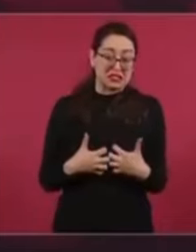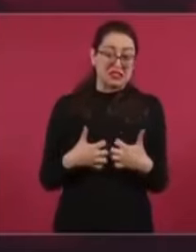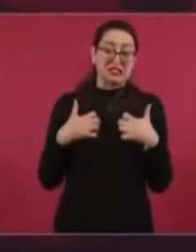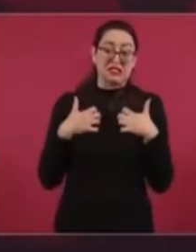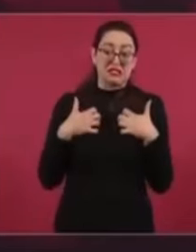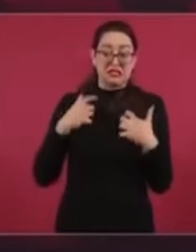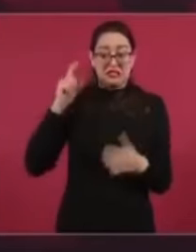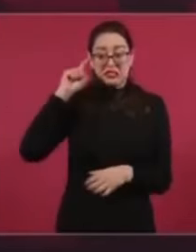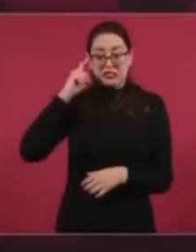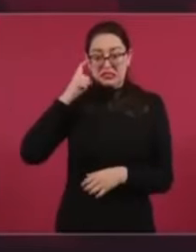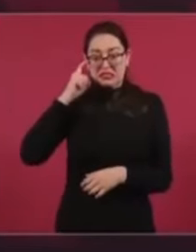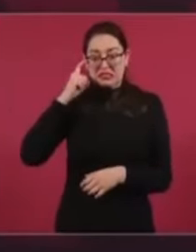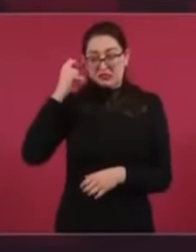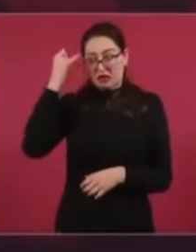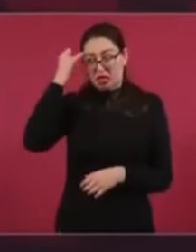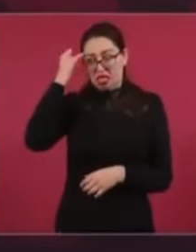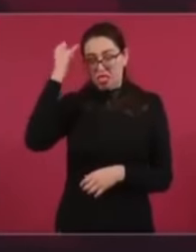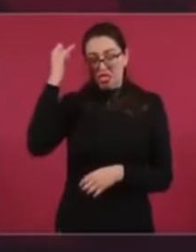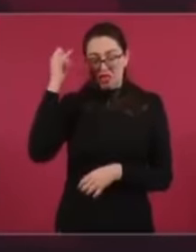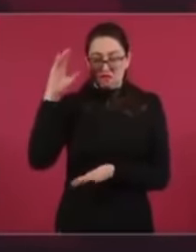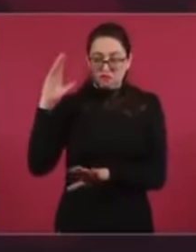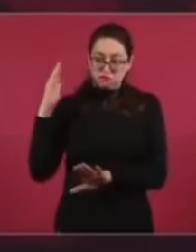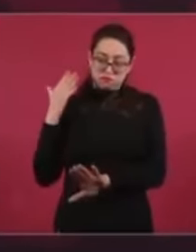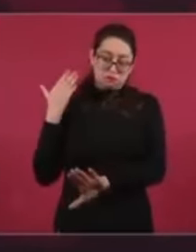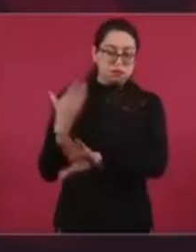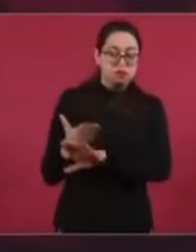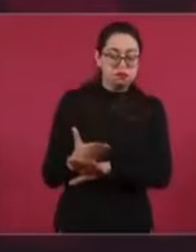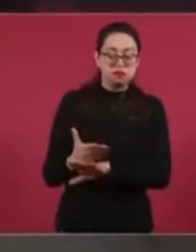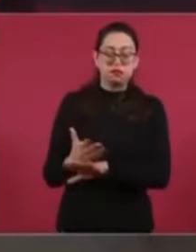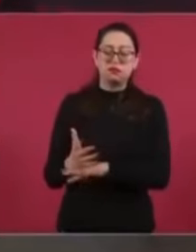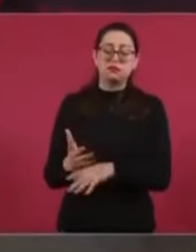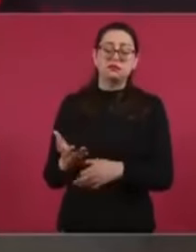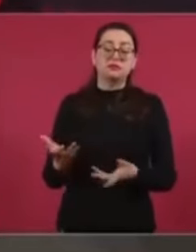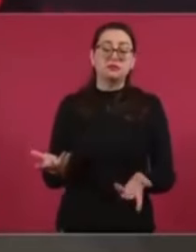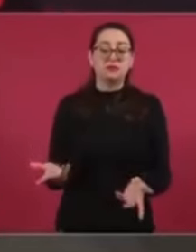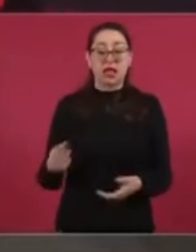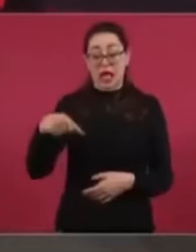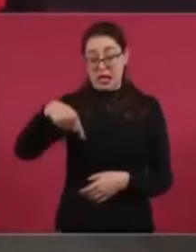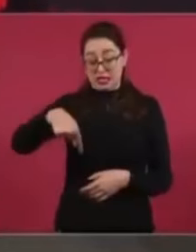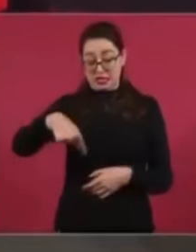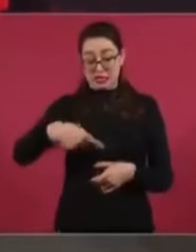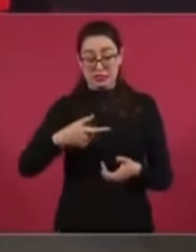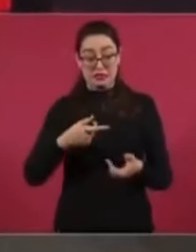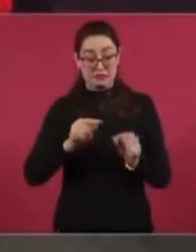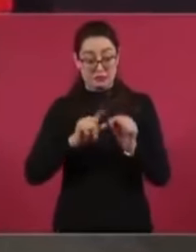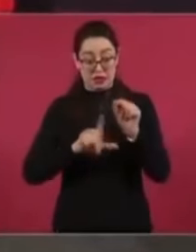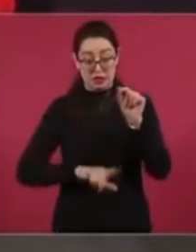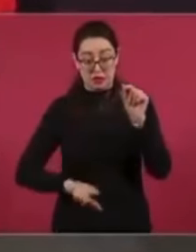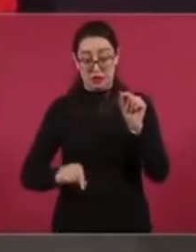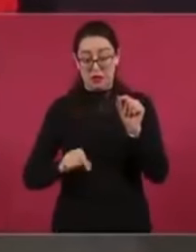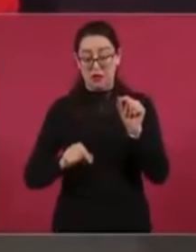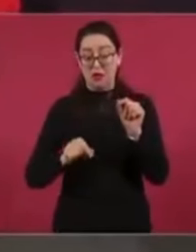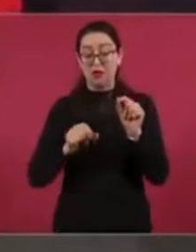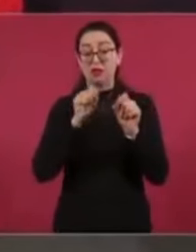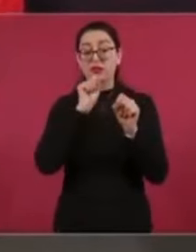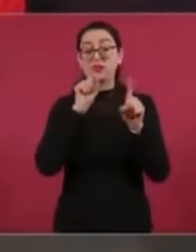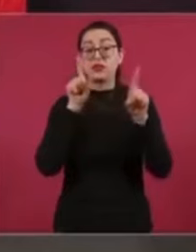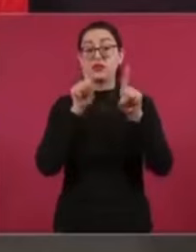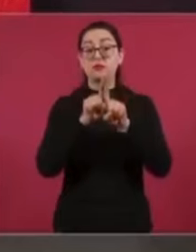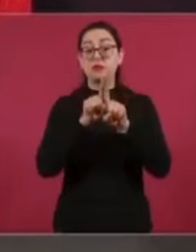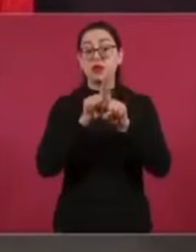lamentablemente, la prensa, como hemos visto, no solo en México, en el mundo, está